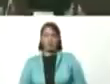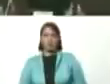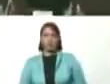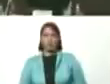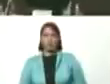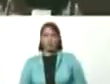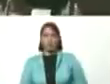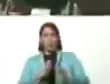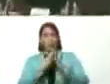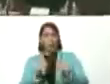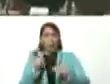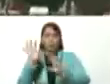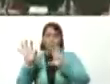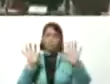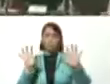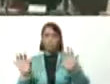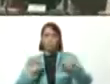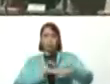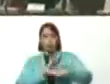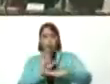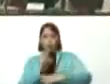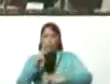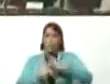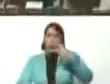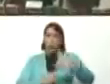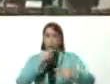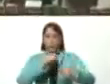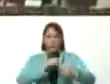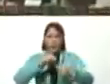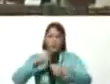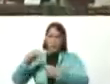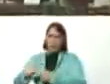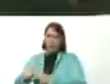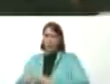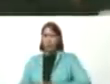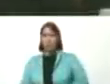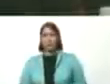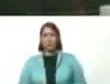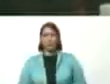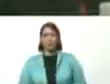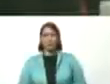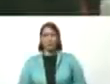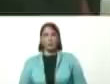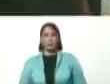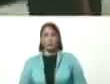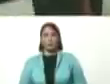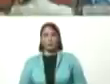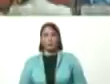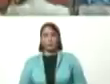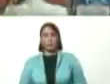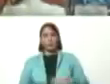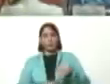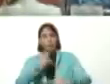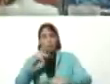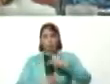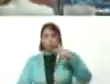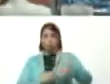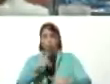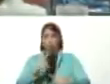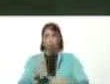entre todos los países del ALBA. Producir, sembrar, producir la producción